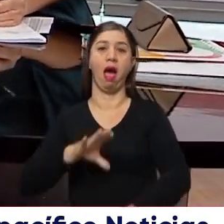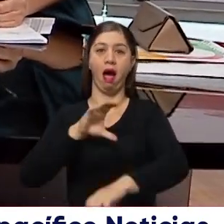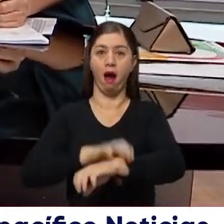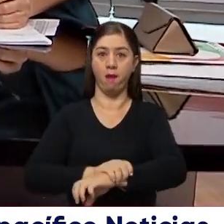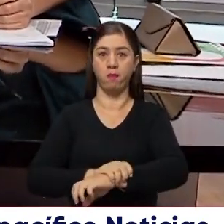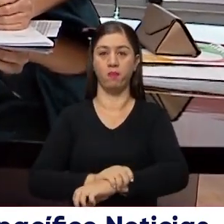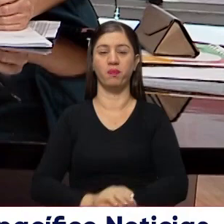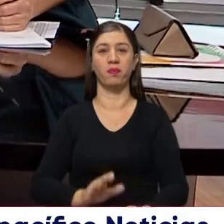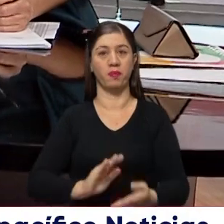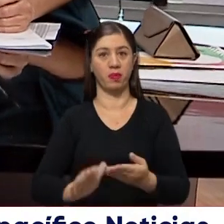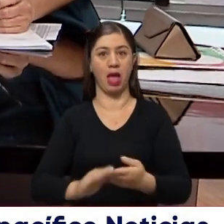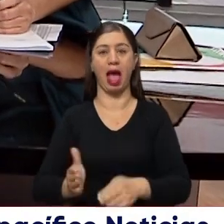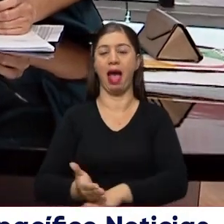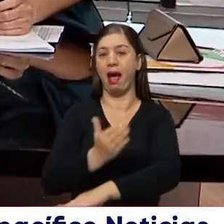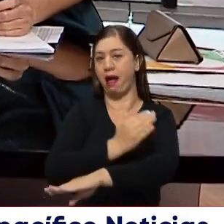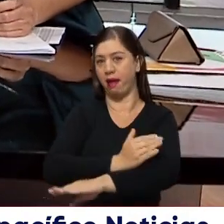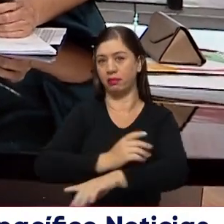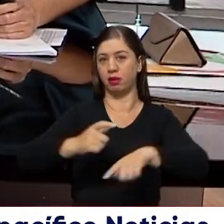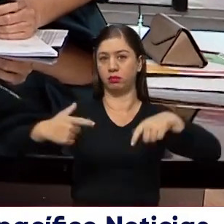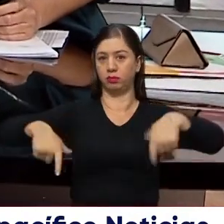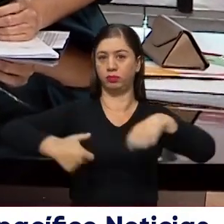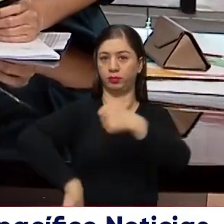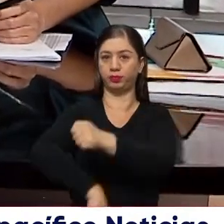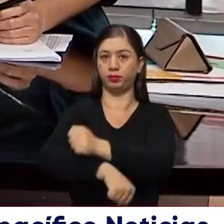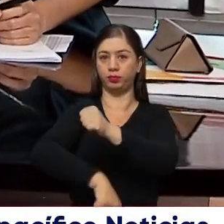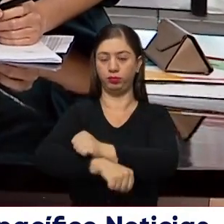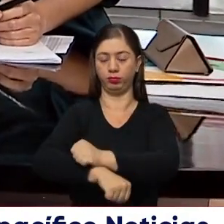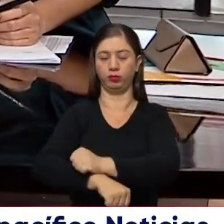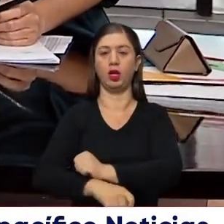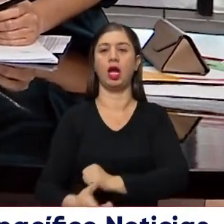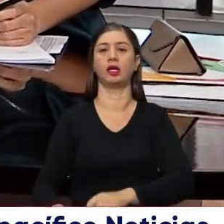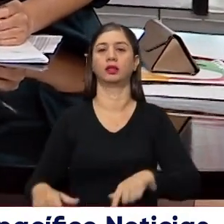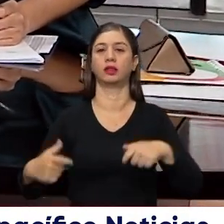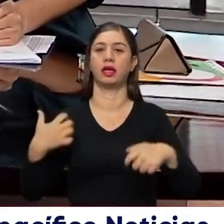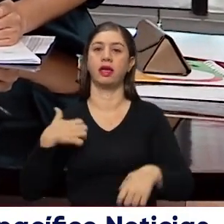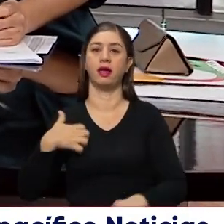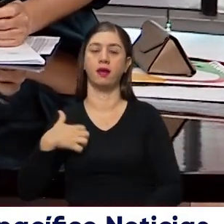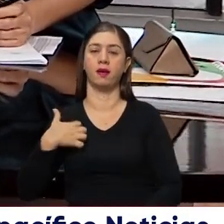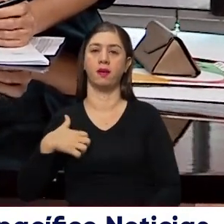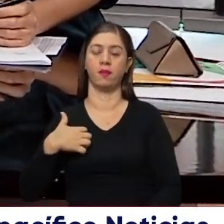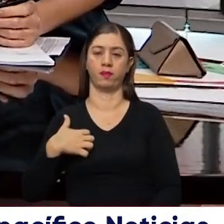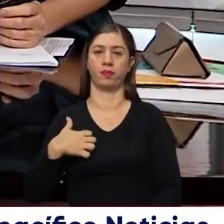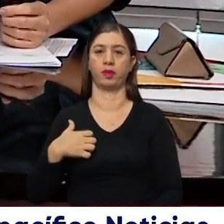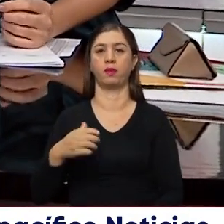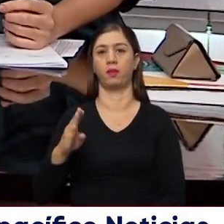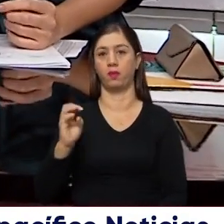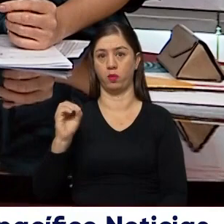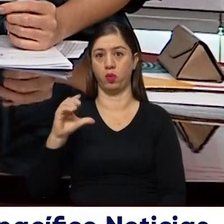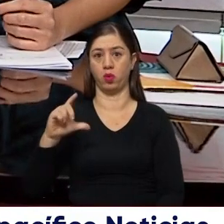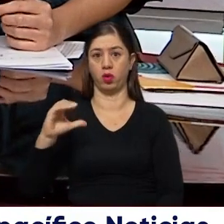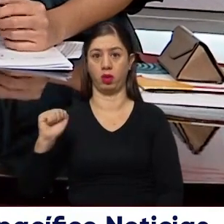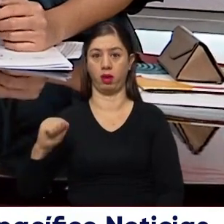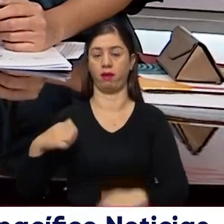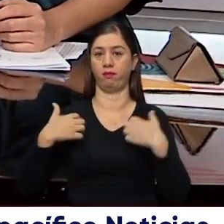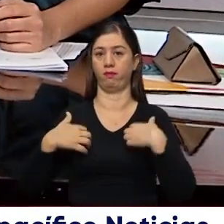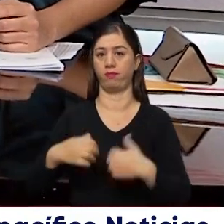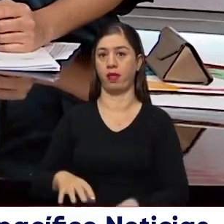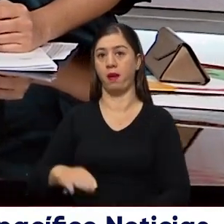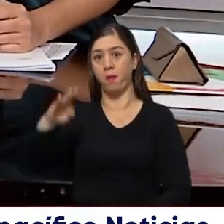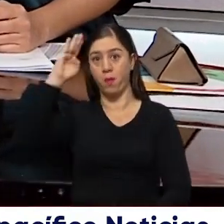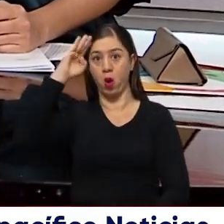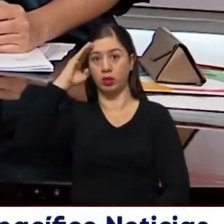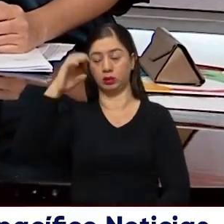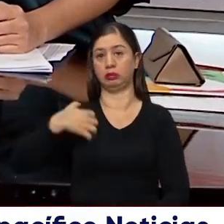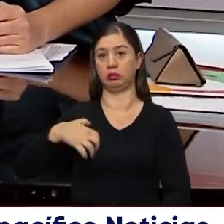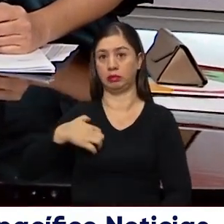fueron detenidos, qué pena, previo al juego del onceno azucarero frente al Boca Juniors en La Bombonera. La policía de Buenos Aires, Argentina, les incautó